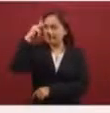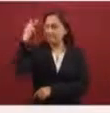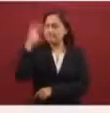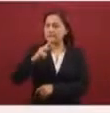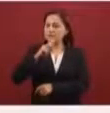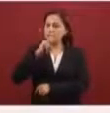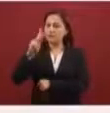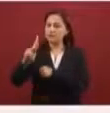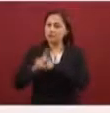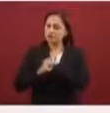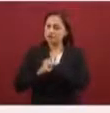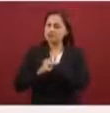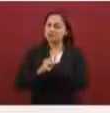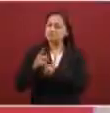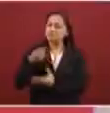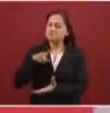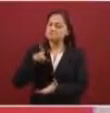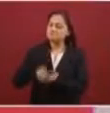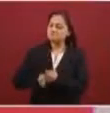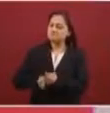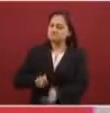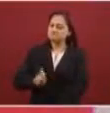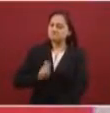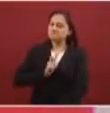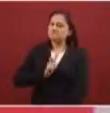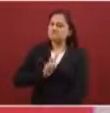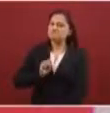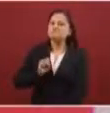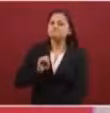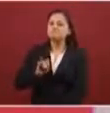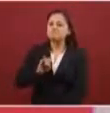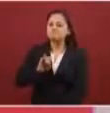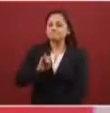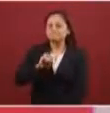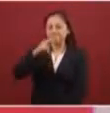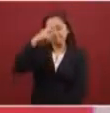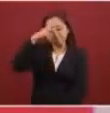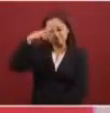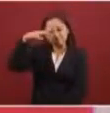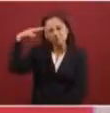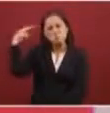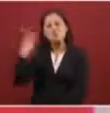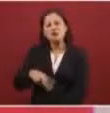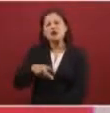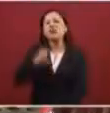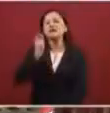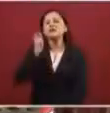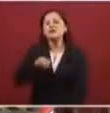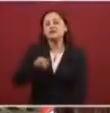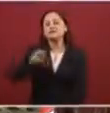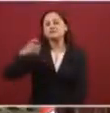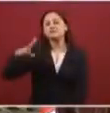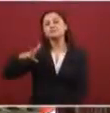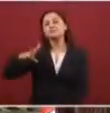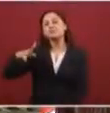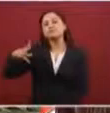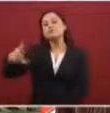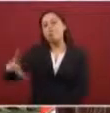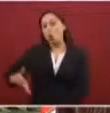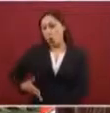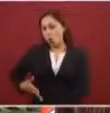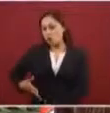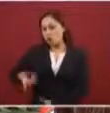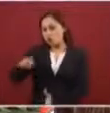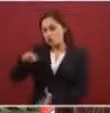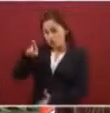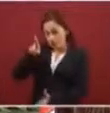México, México, México. Ese es el orgullo que se tiene que